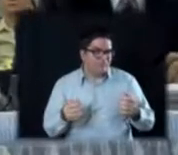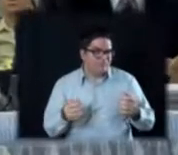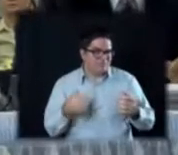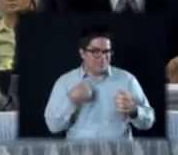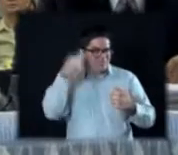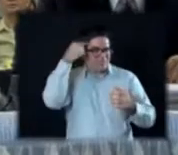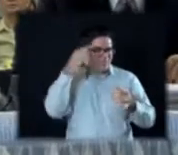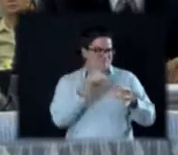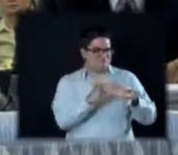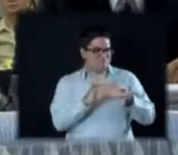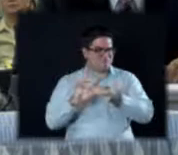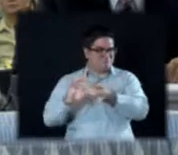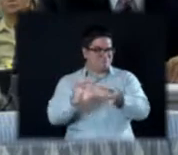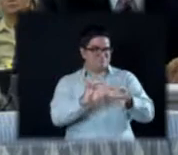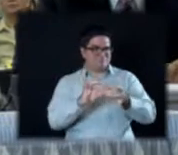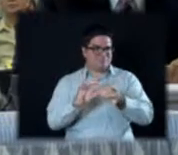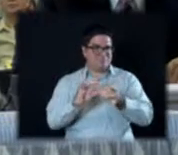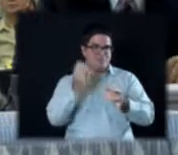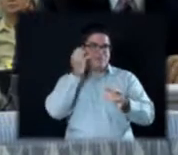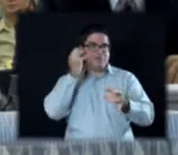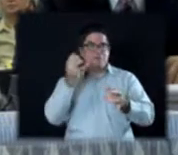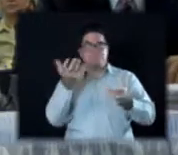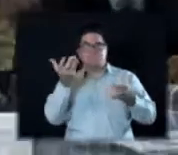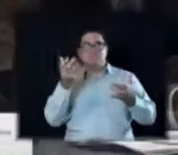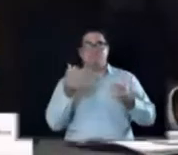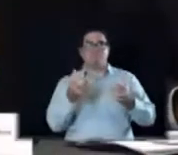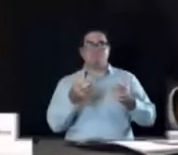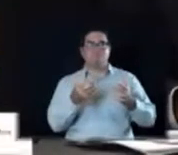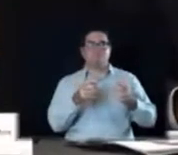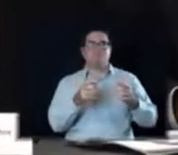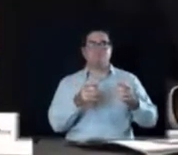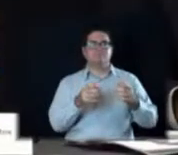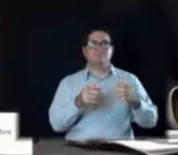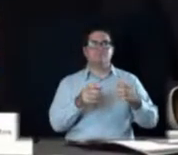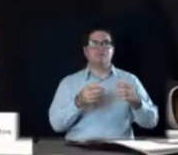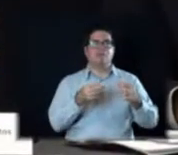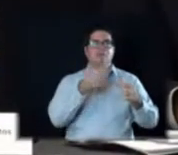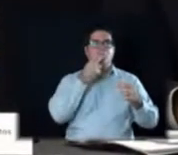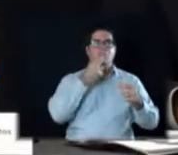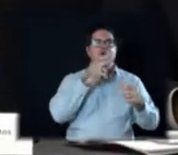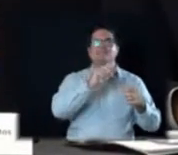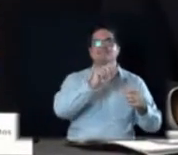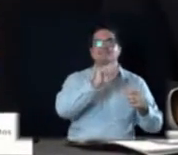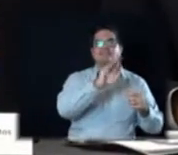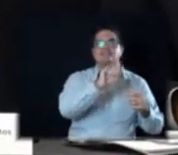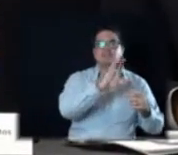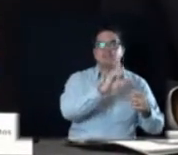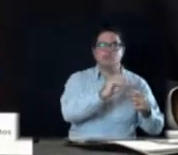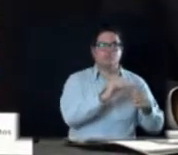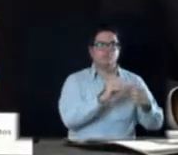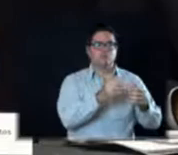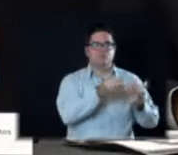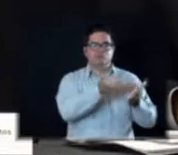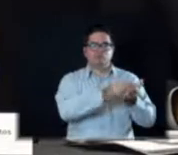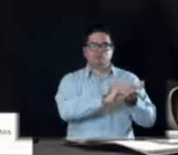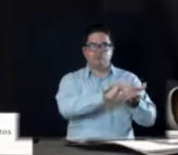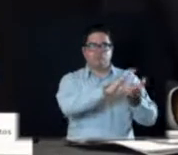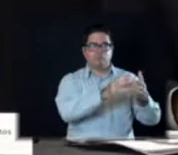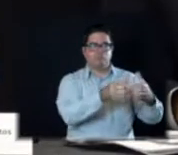Me parece que hay una relación, por ejemplo, cuando se separan, digamos, los fondos del tabaco